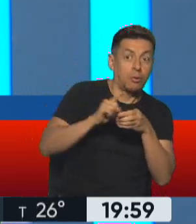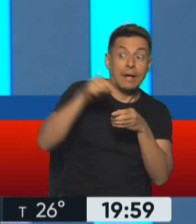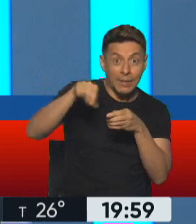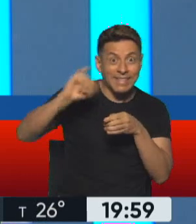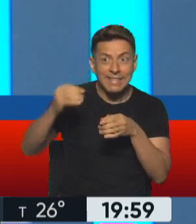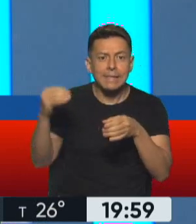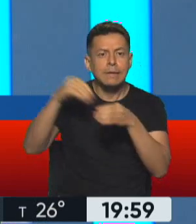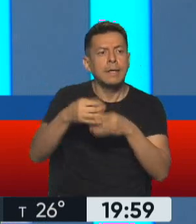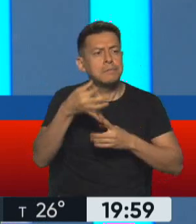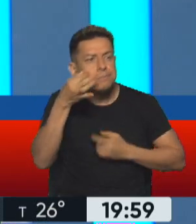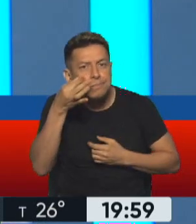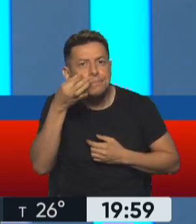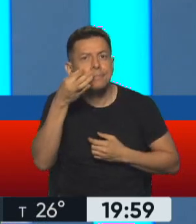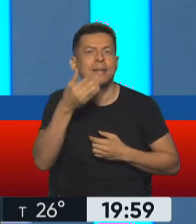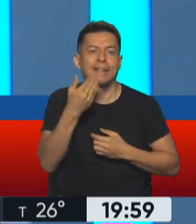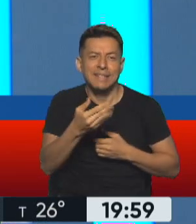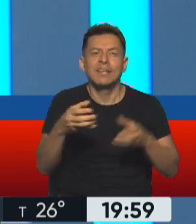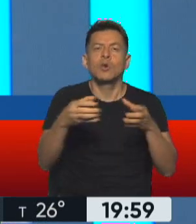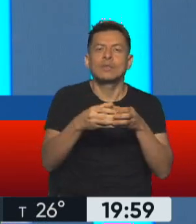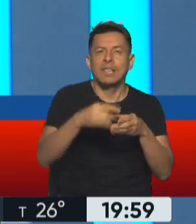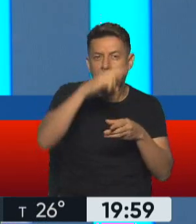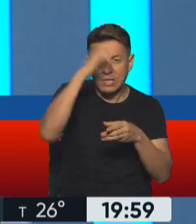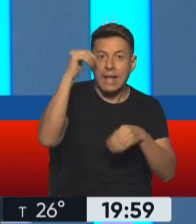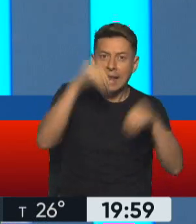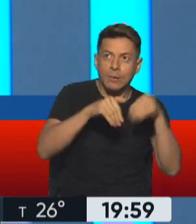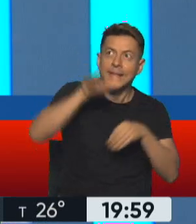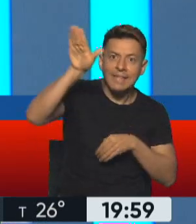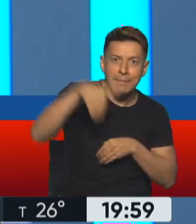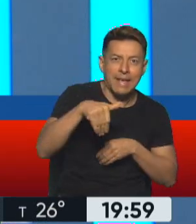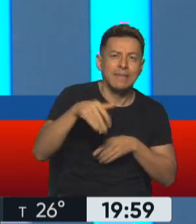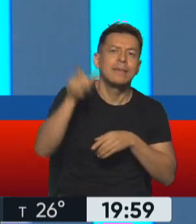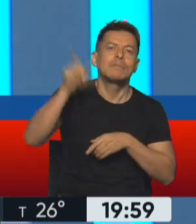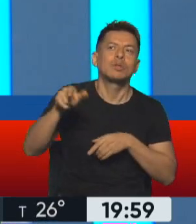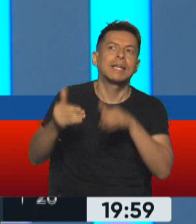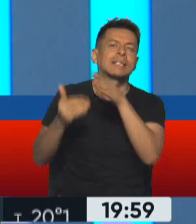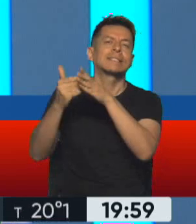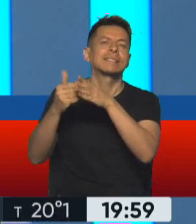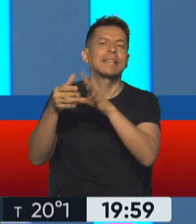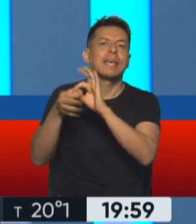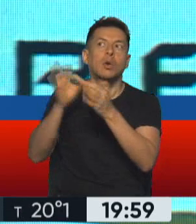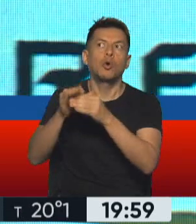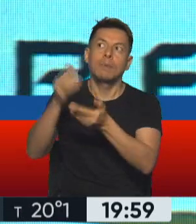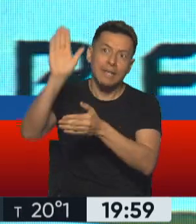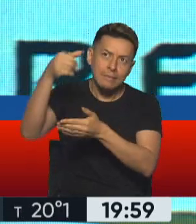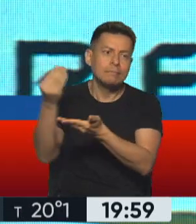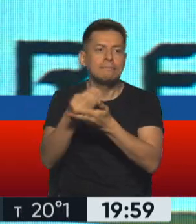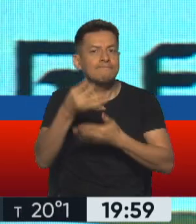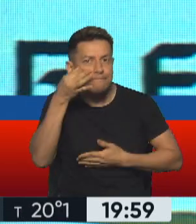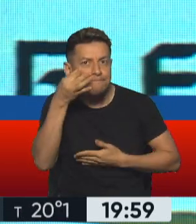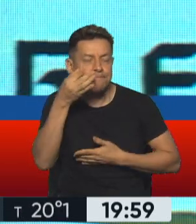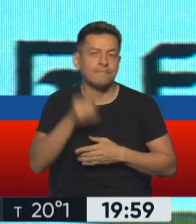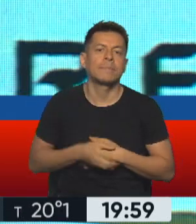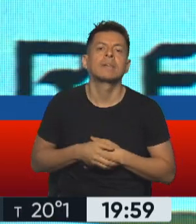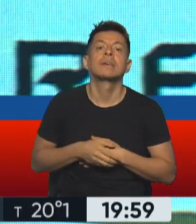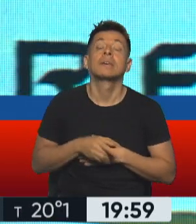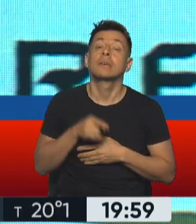gracias a la invitación de ese Consejo Nacional Electoral. Igualmente denunciaron, es decir, irregularidades. El Consejo Nacional, ahora nos contás, sí,